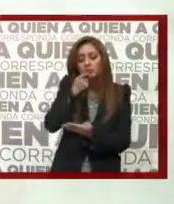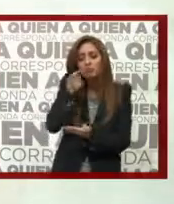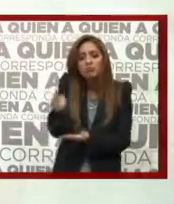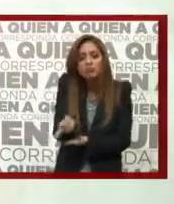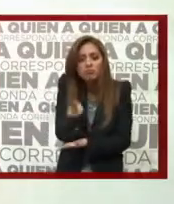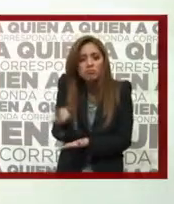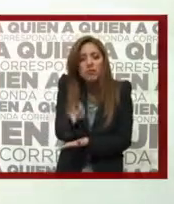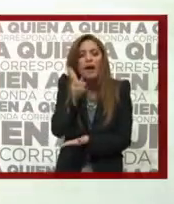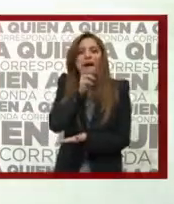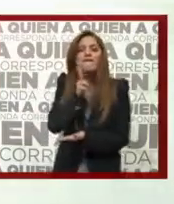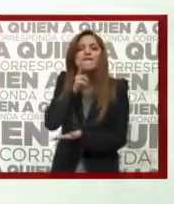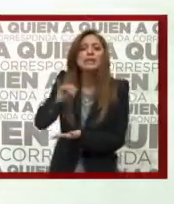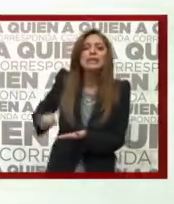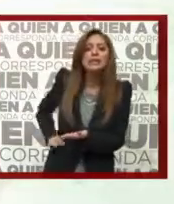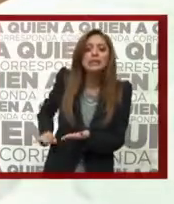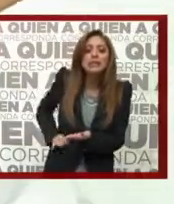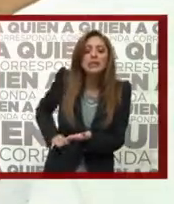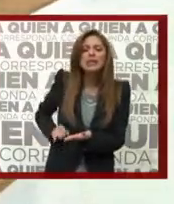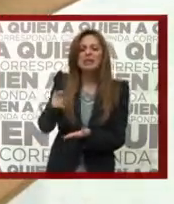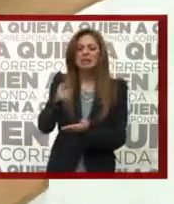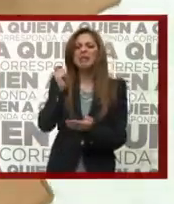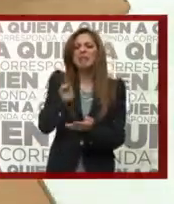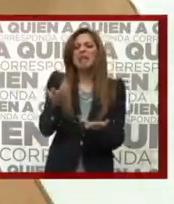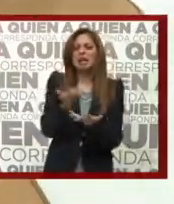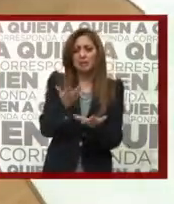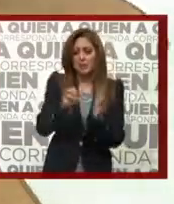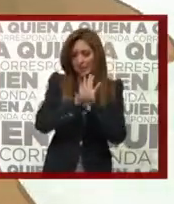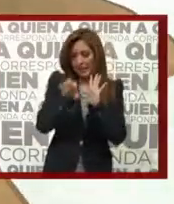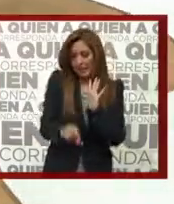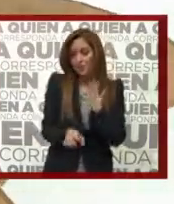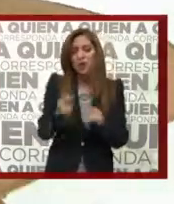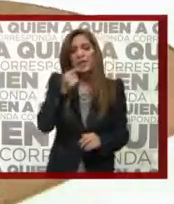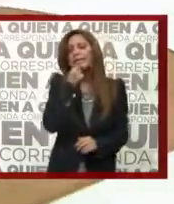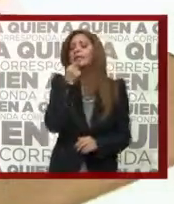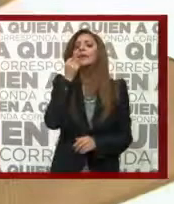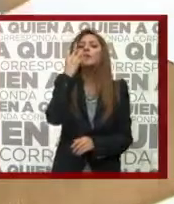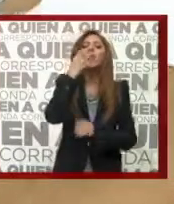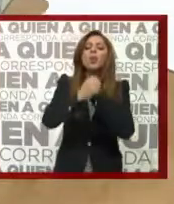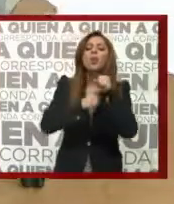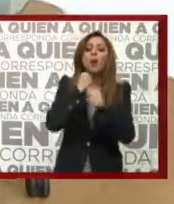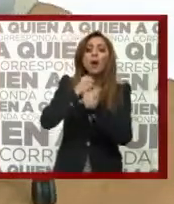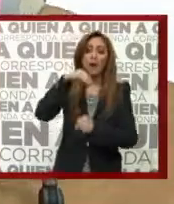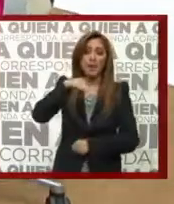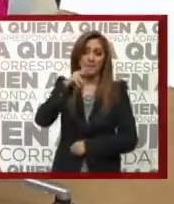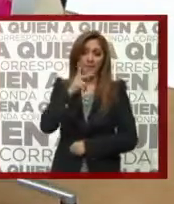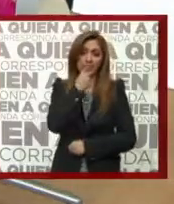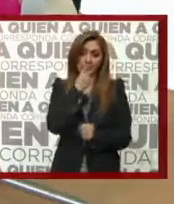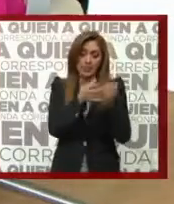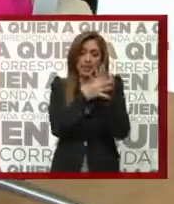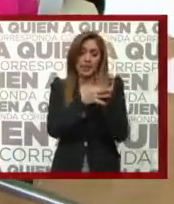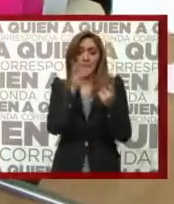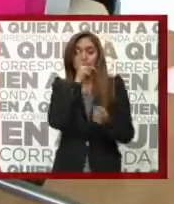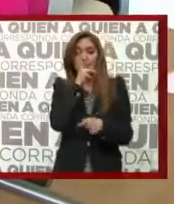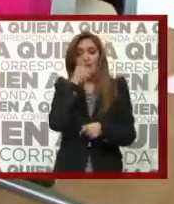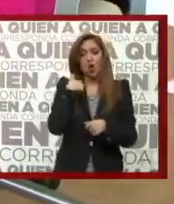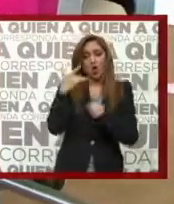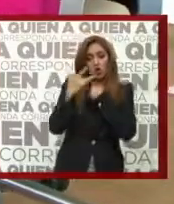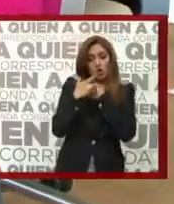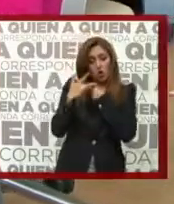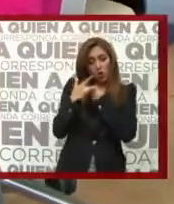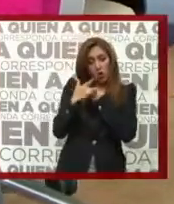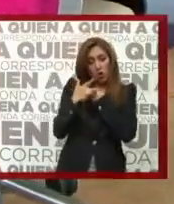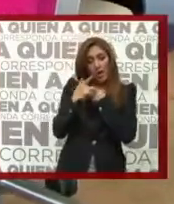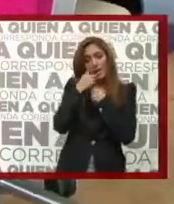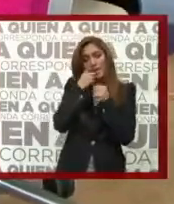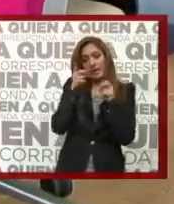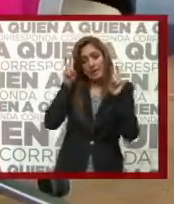el interés del niño. ¿Qué hicimos en este asunto? Tengo una niña de 4 años que ante el Ministerio Público dijo que su papá la tocaba y que le tocaba,